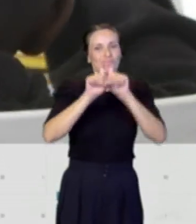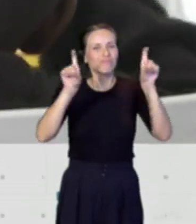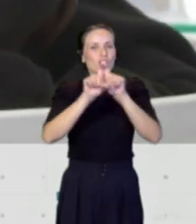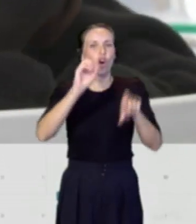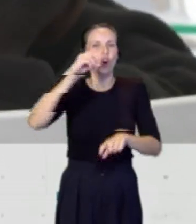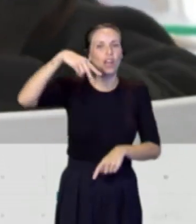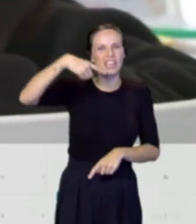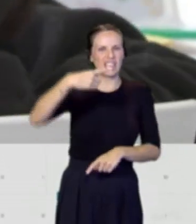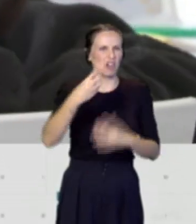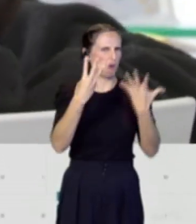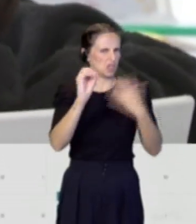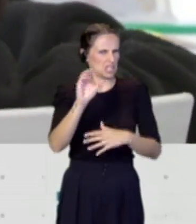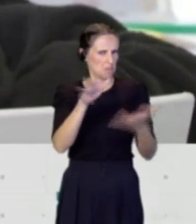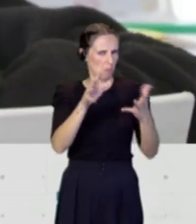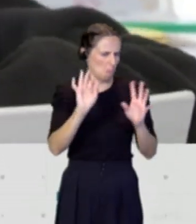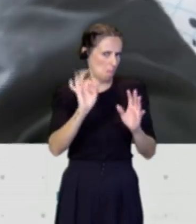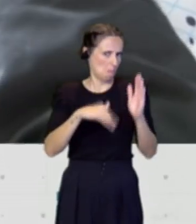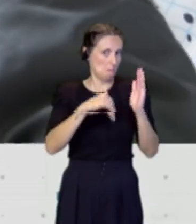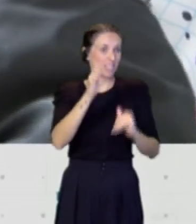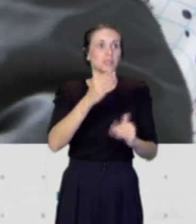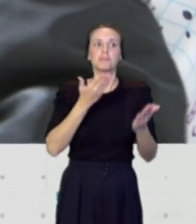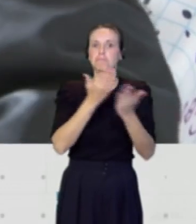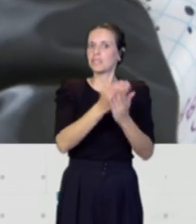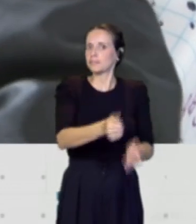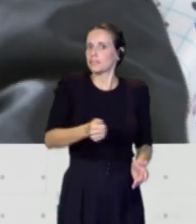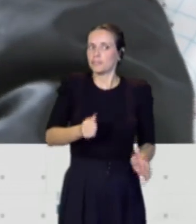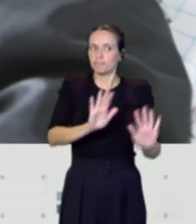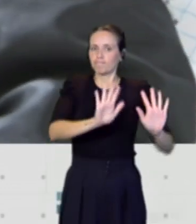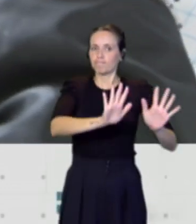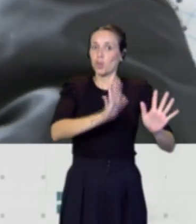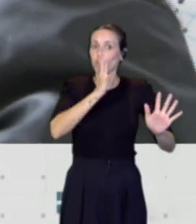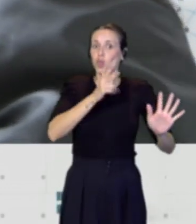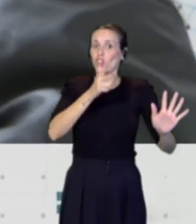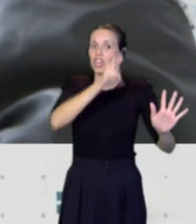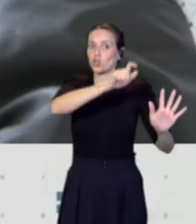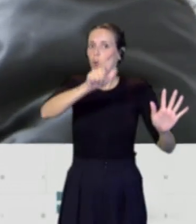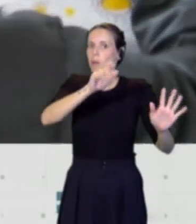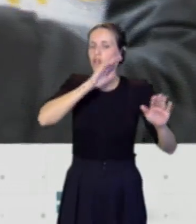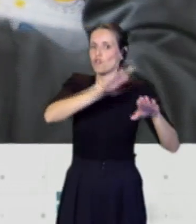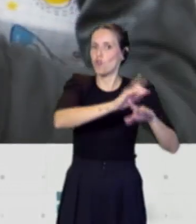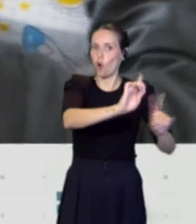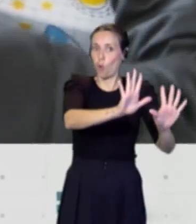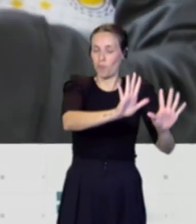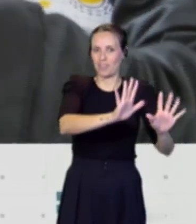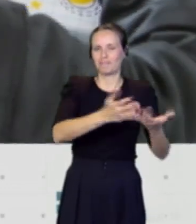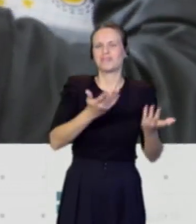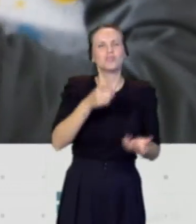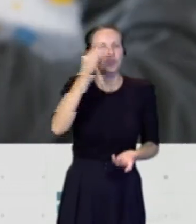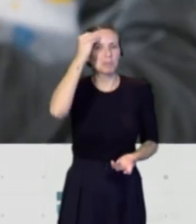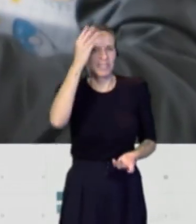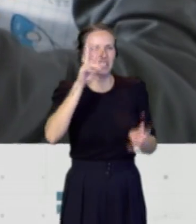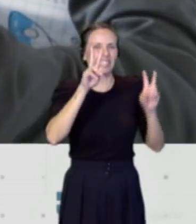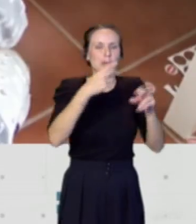más, pidieron poner freno porque dicen que es dañina para los derechos humanos. ¿Cómo calificaría usted esa política de